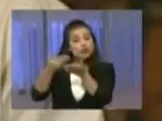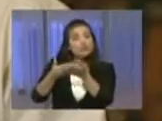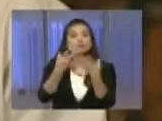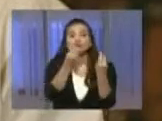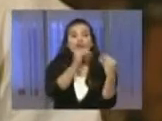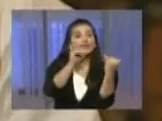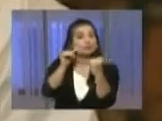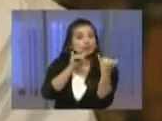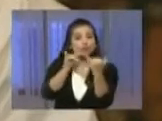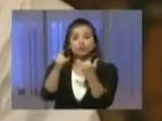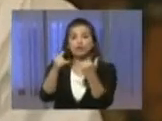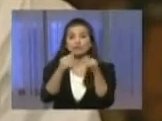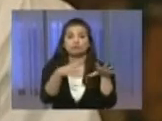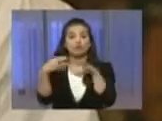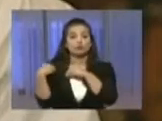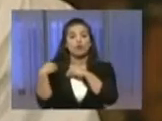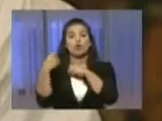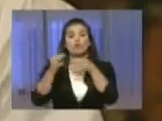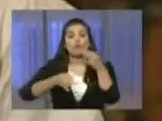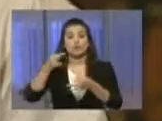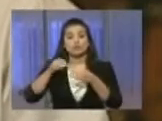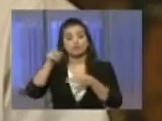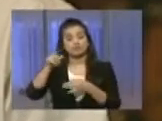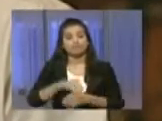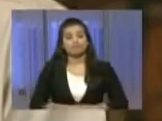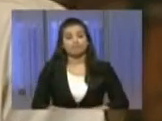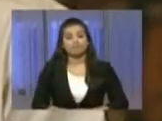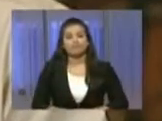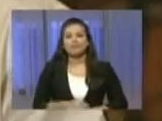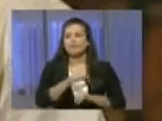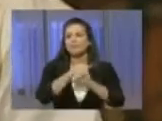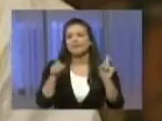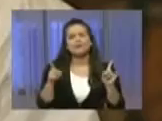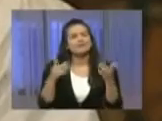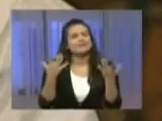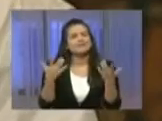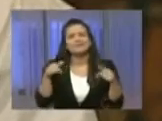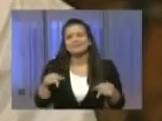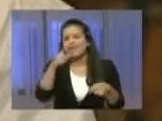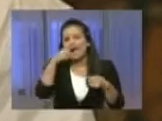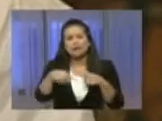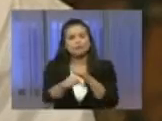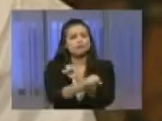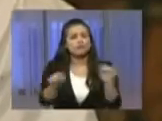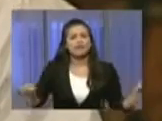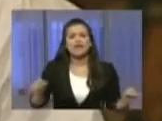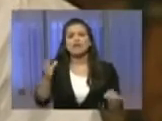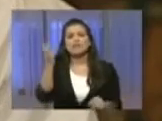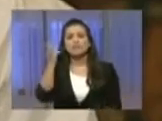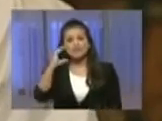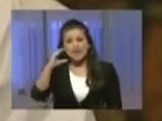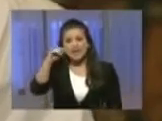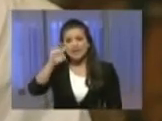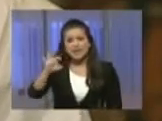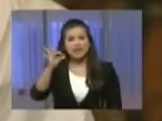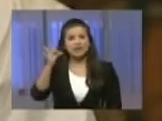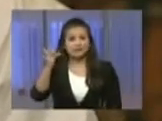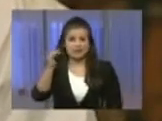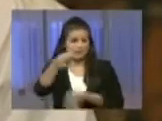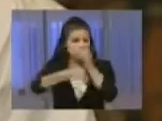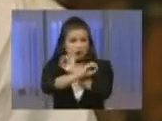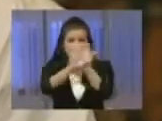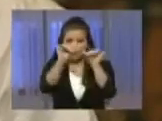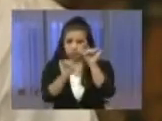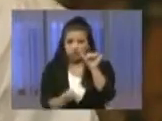han introducido en los tribunales de la República pero es completamente imposible lo dijo hoy el cne Y ustedes lo sabían que